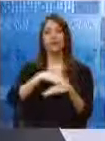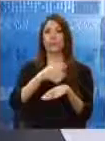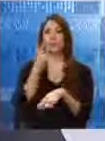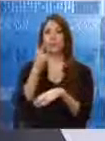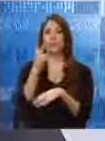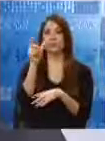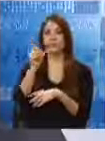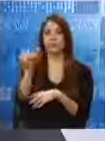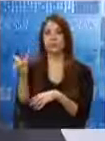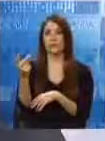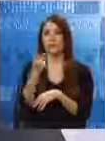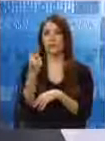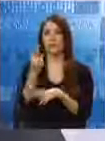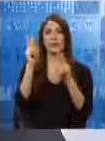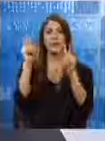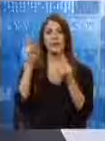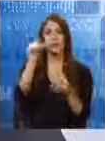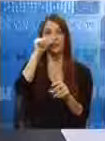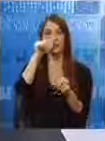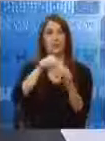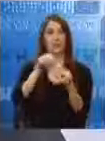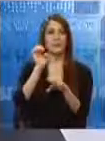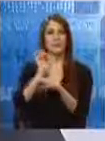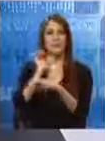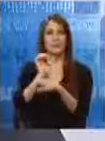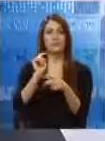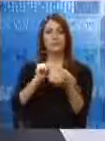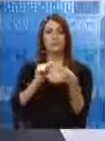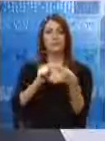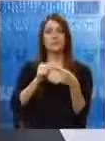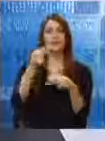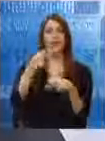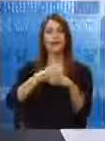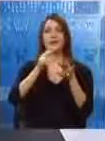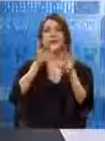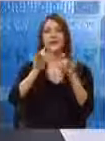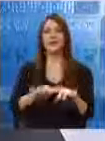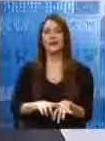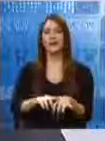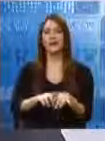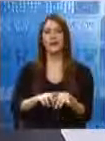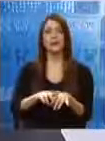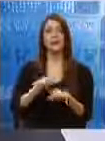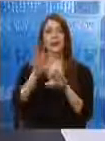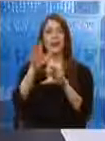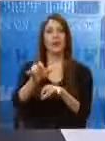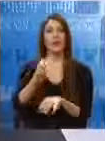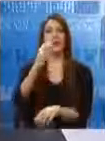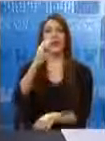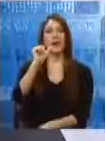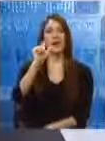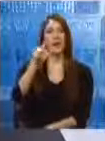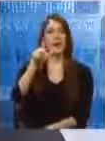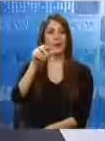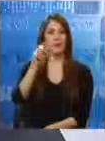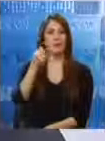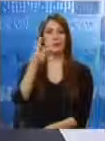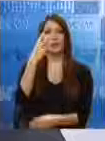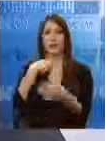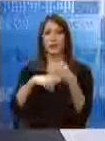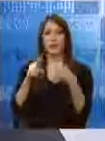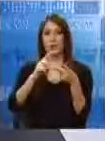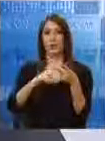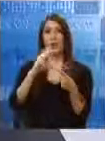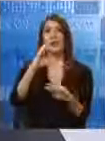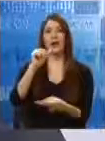nuevos implicados en el caso Petroecuador. Se trata del exsecretario de la presidencia de León Febres Cordero, Carlos P.C., y de su hijo, Carlos